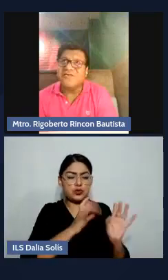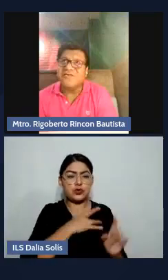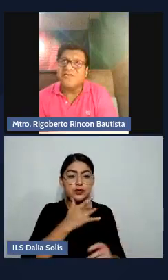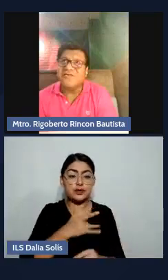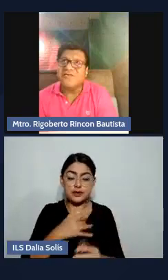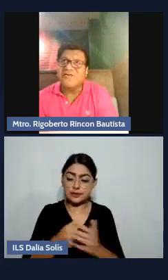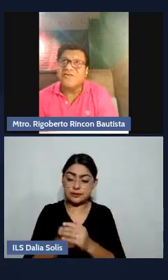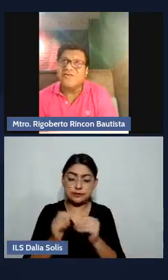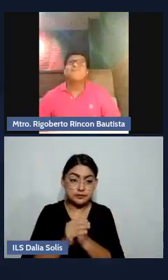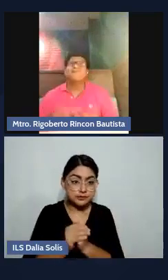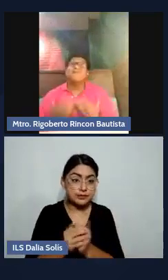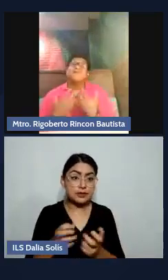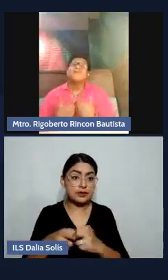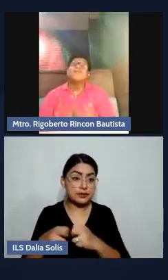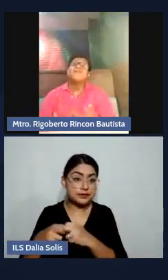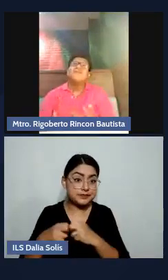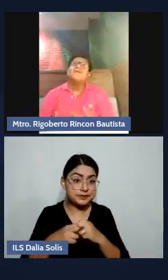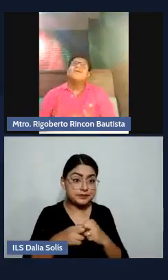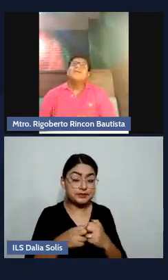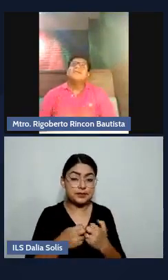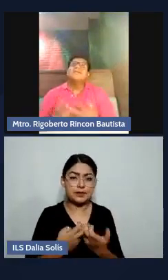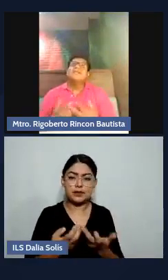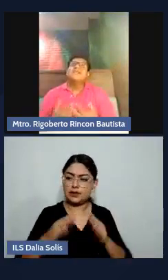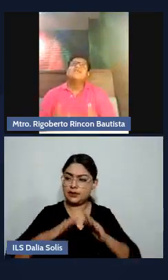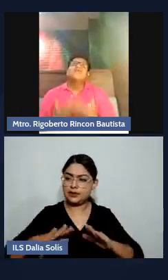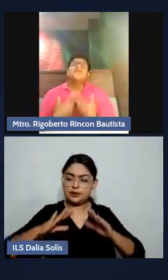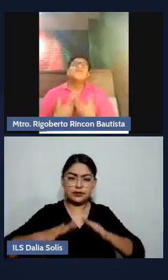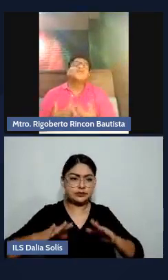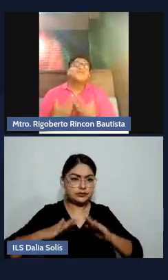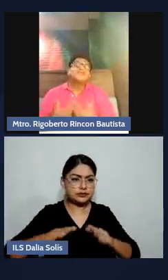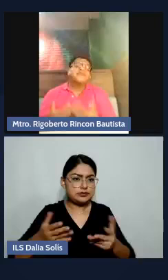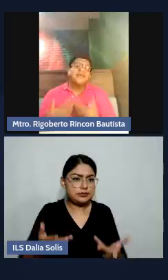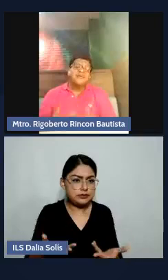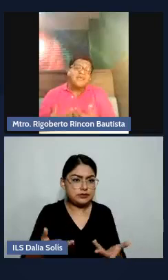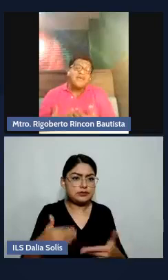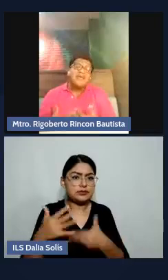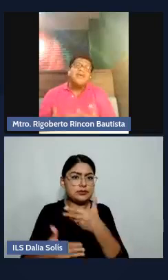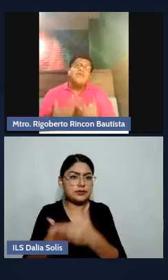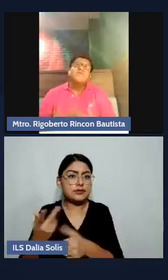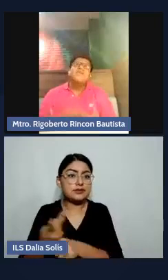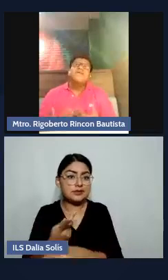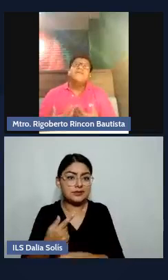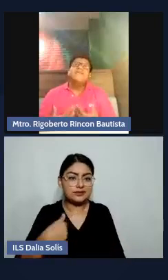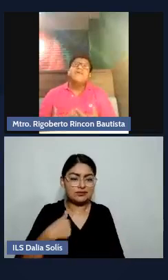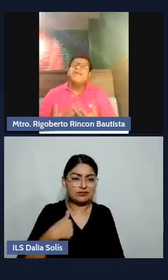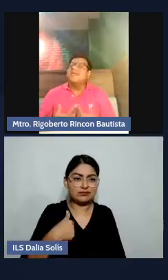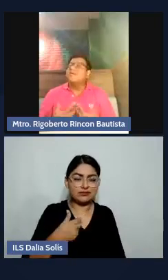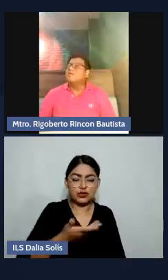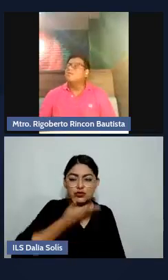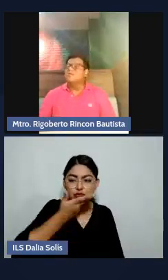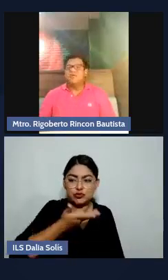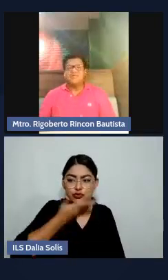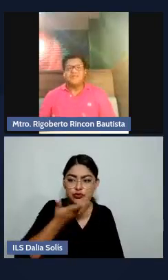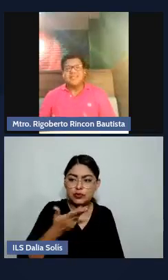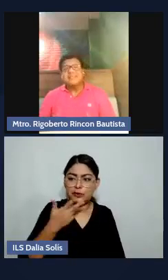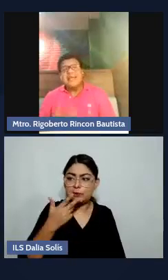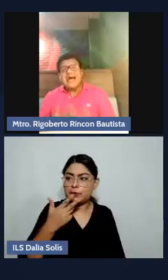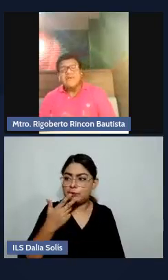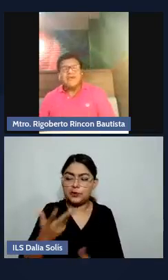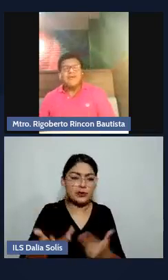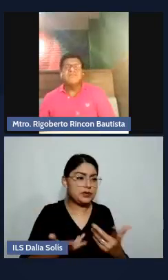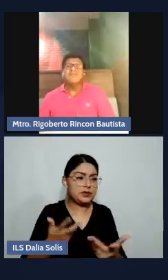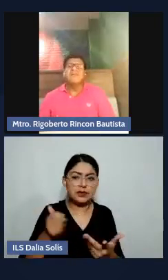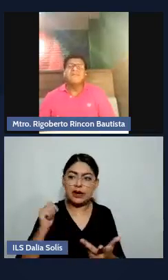y que por lo tanto están teniendo como resultado ¿qué? Un hábito en el consumo de sustancia a lo que vamos a